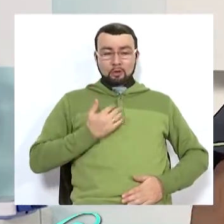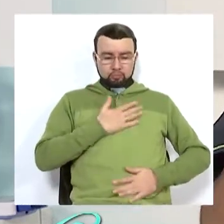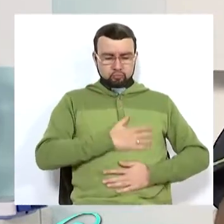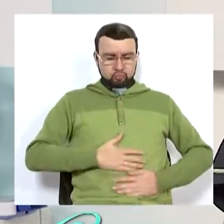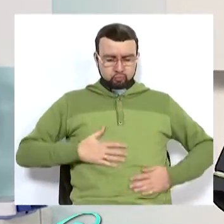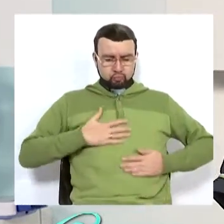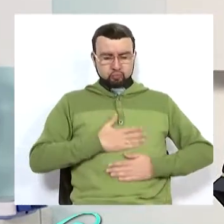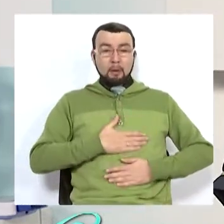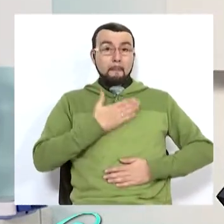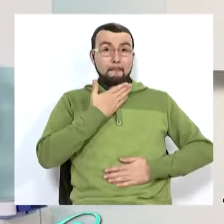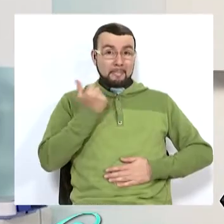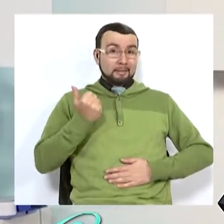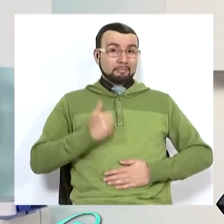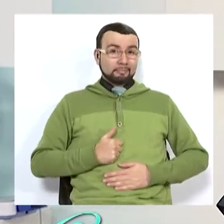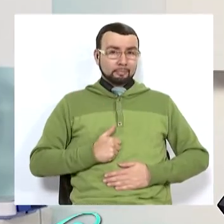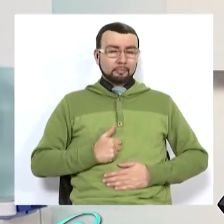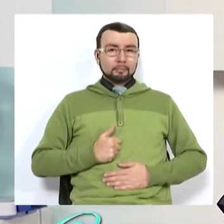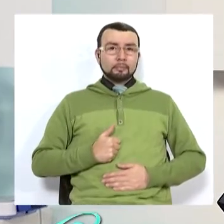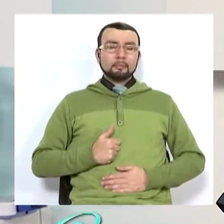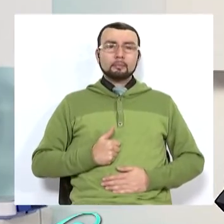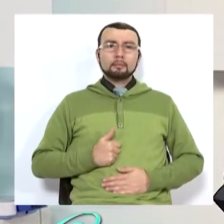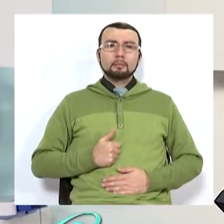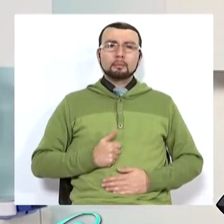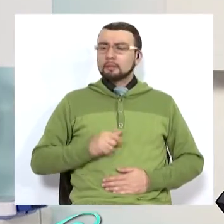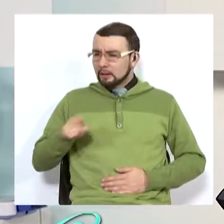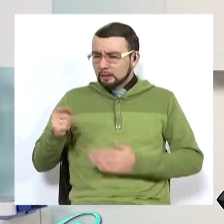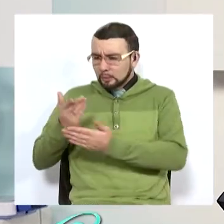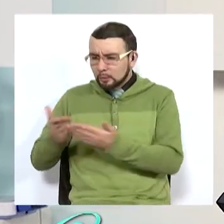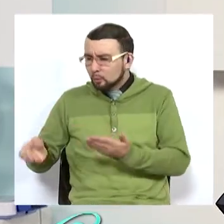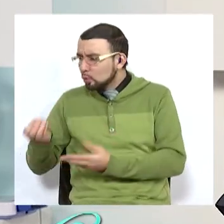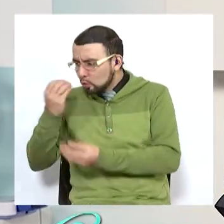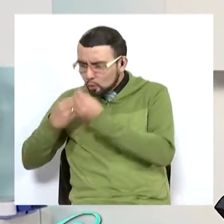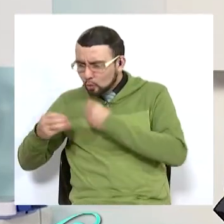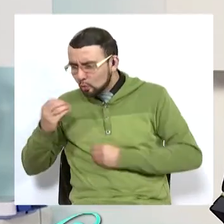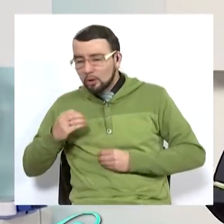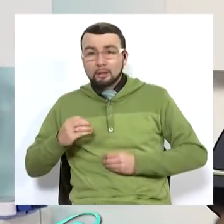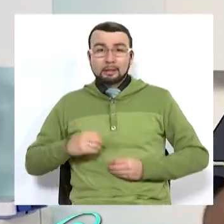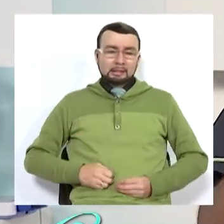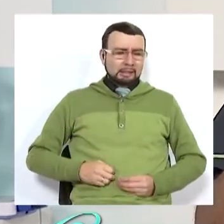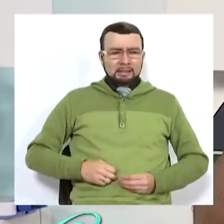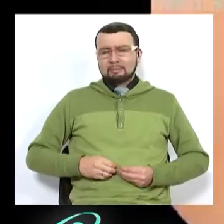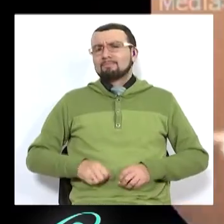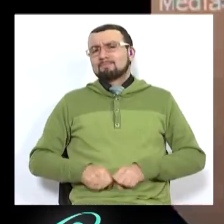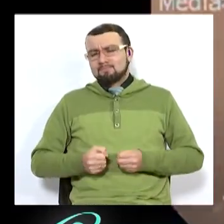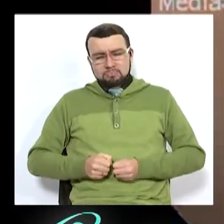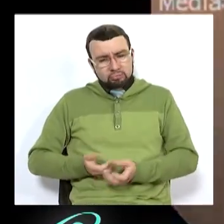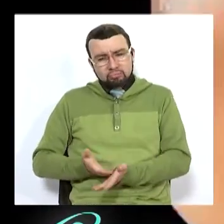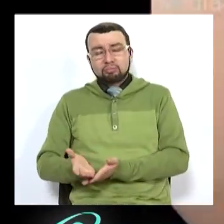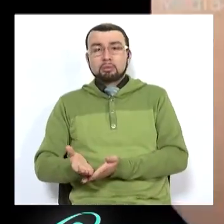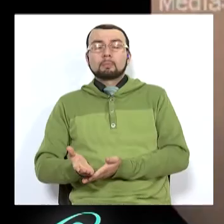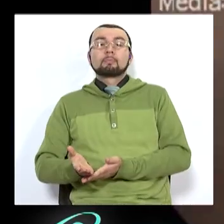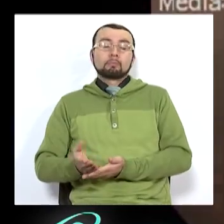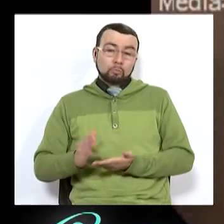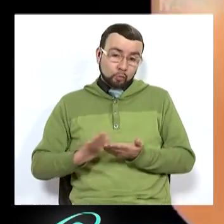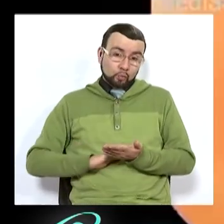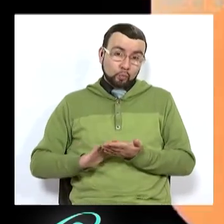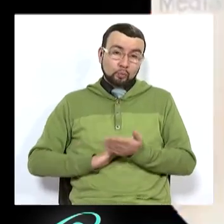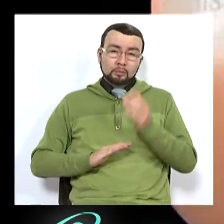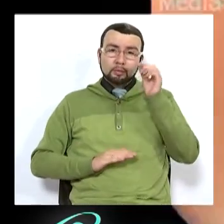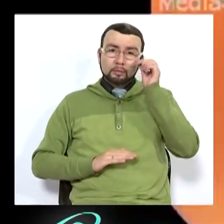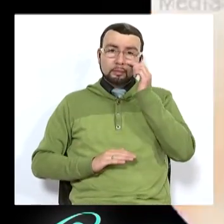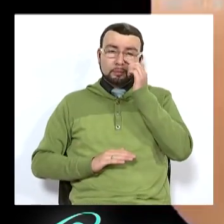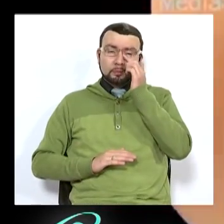gástricas. No consumir esos irritantes indudablemente que alivia. ¿Qué es el otro problema de